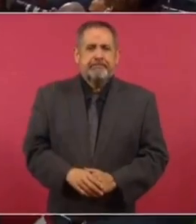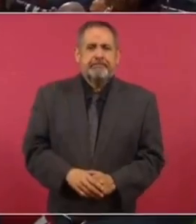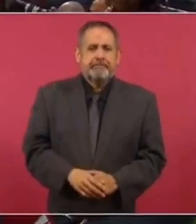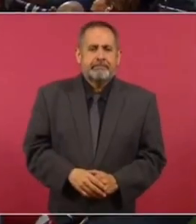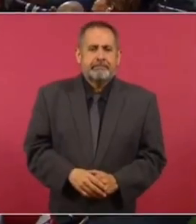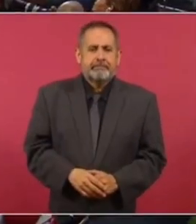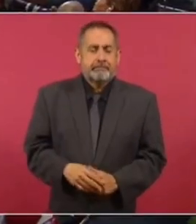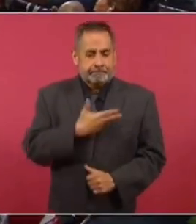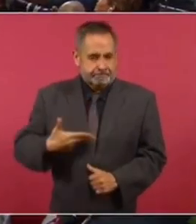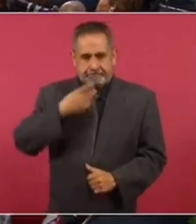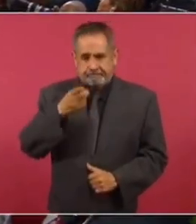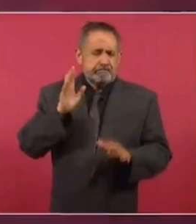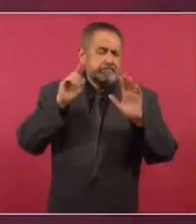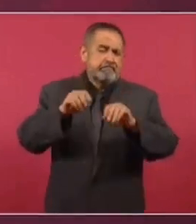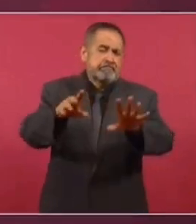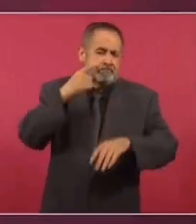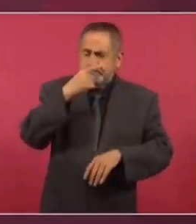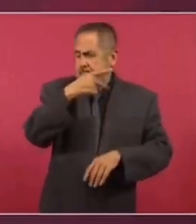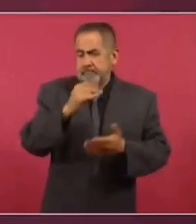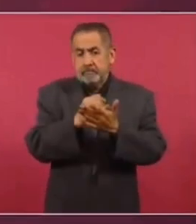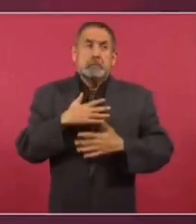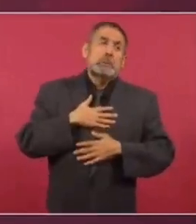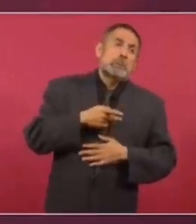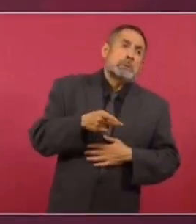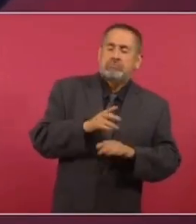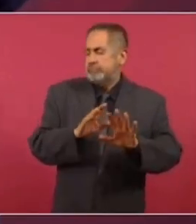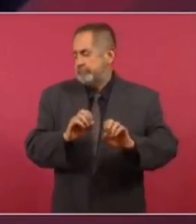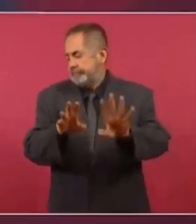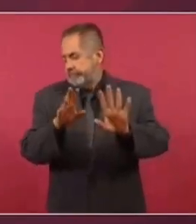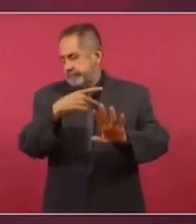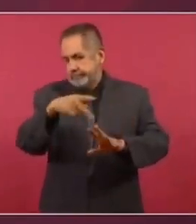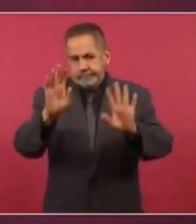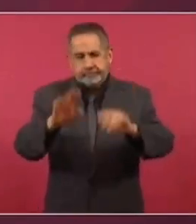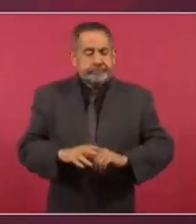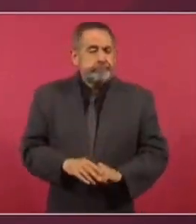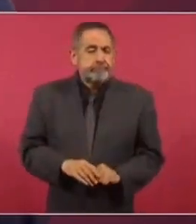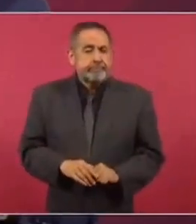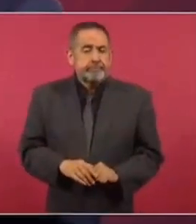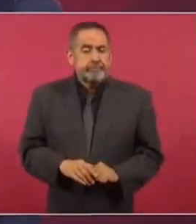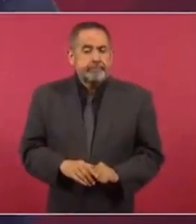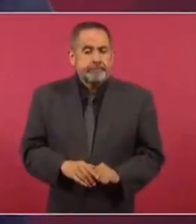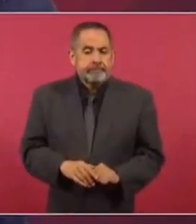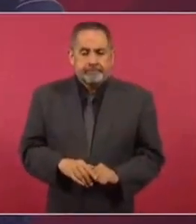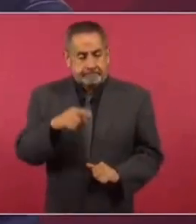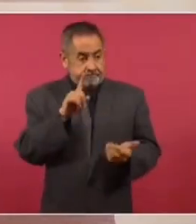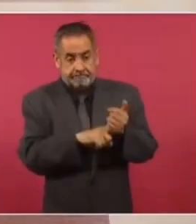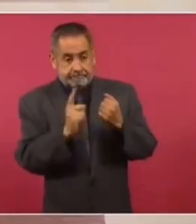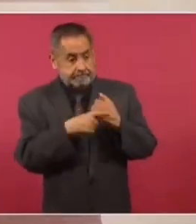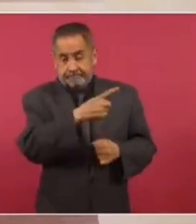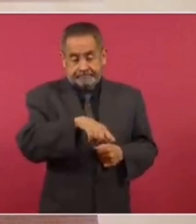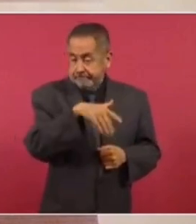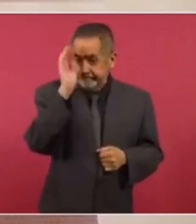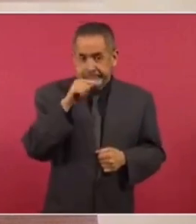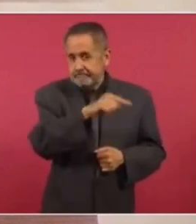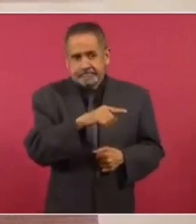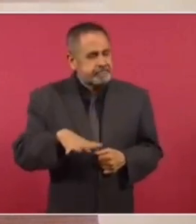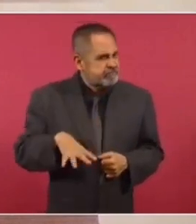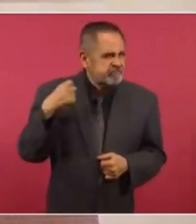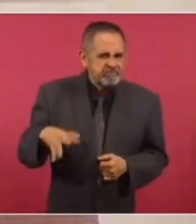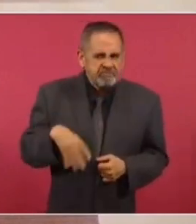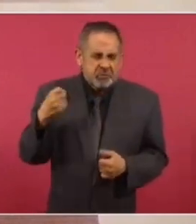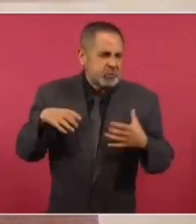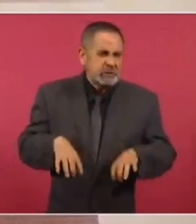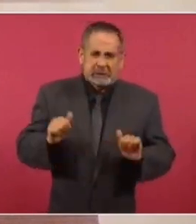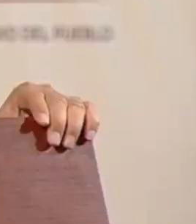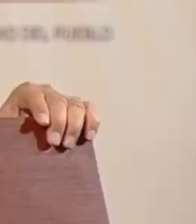eso porque si no se van a sentir mártires y lo que son en realidad son unos abusivos